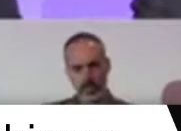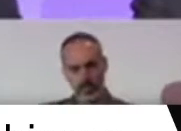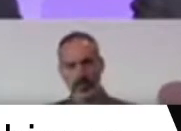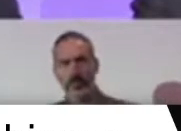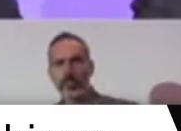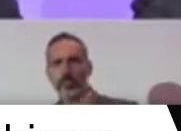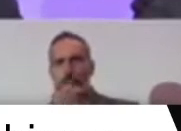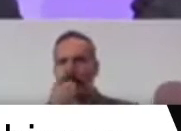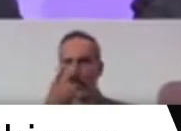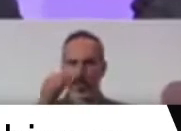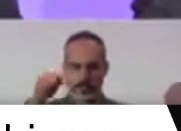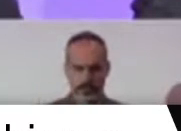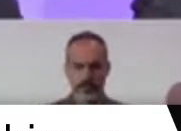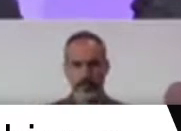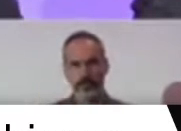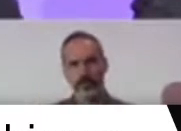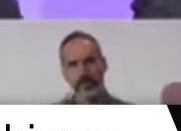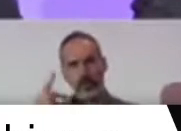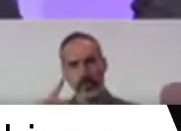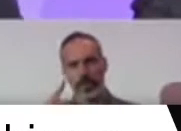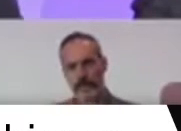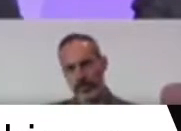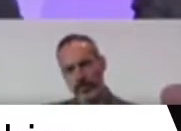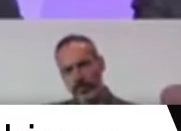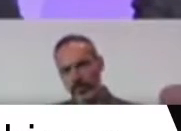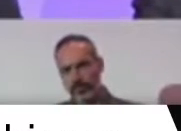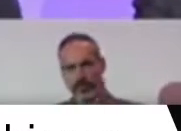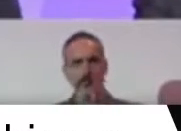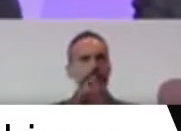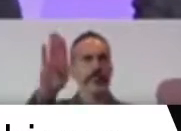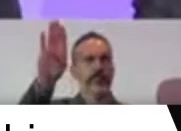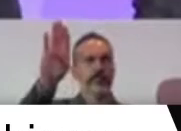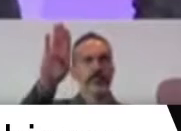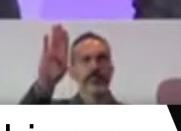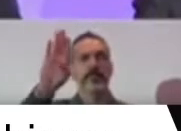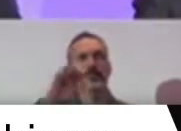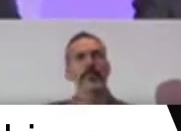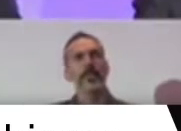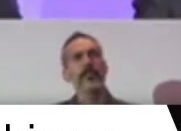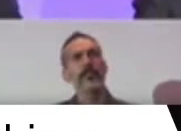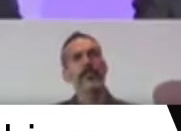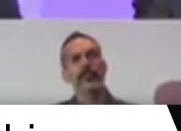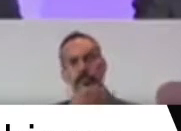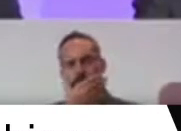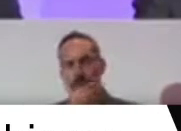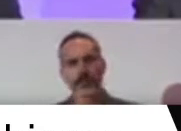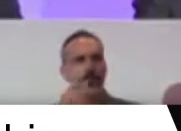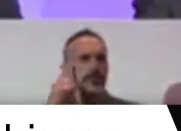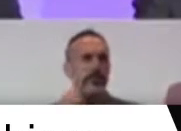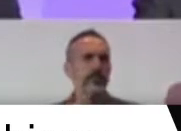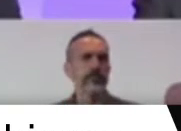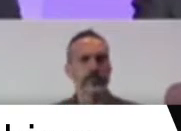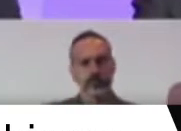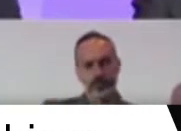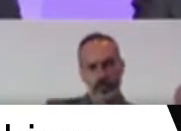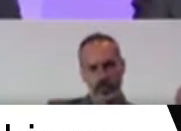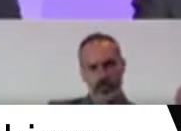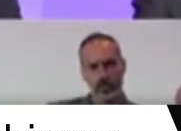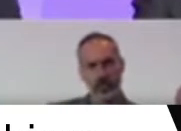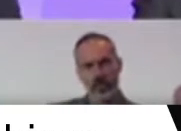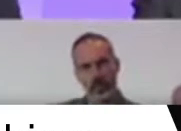Puebla estamos corrigiendo el rumbo. Amigas y amigos, somos un gobierno de